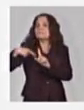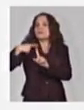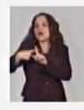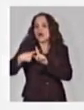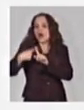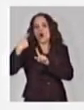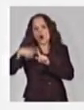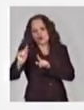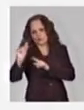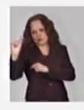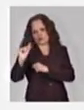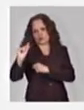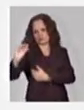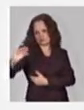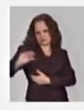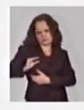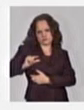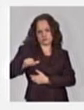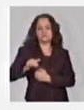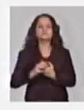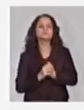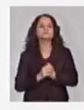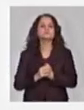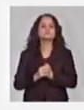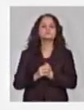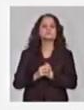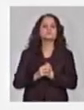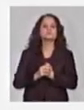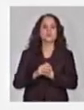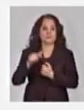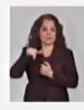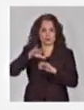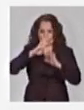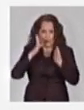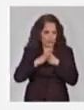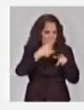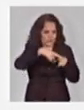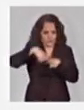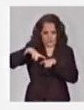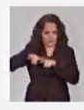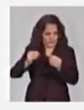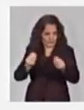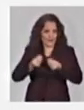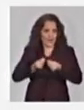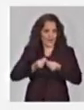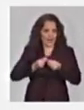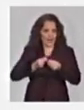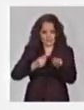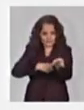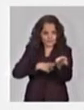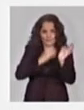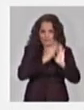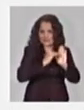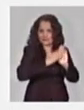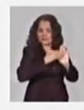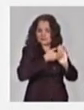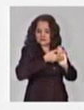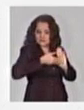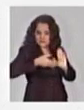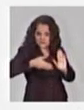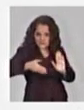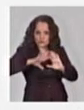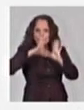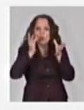veces. Y esa canasta tiene un costo mensual de 1.528